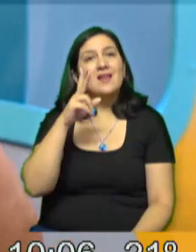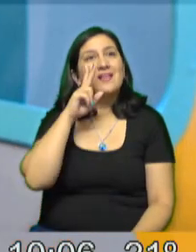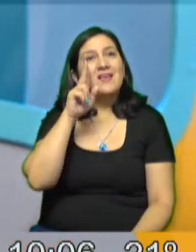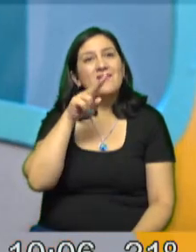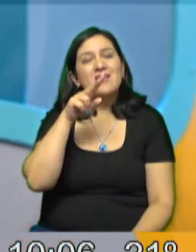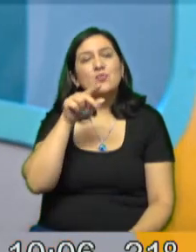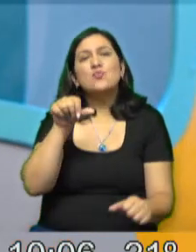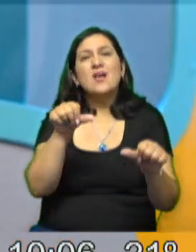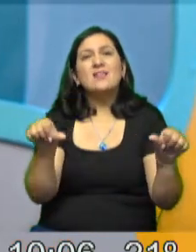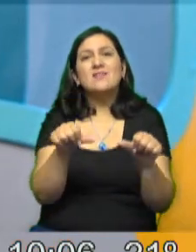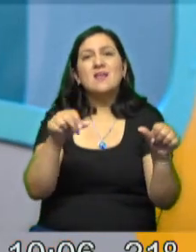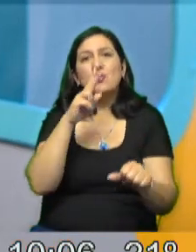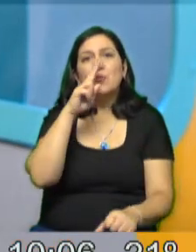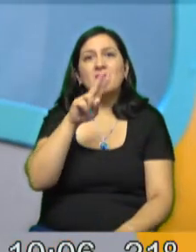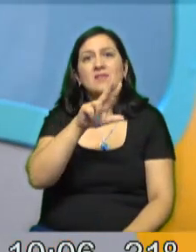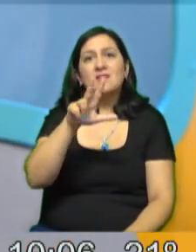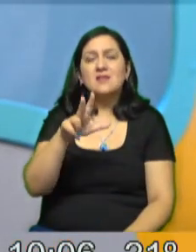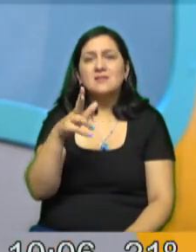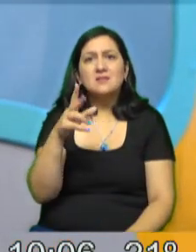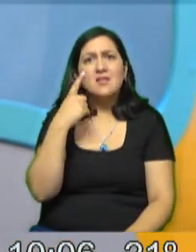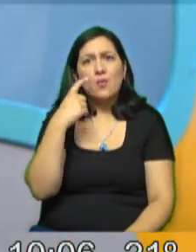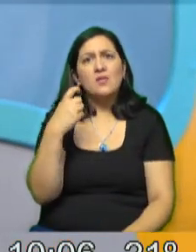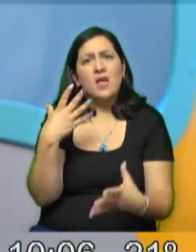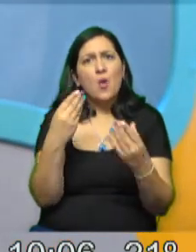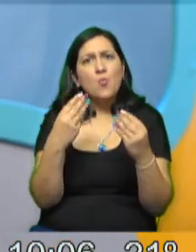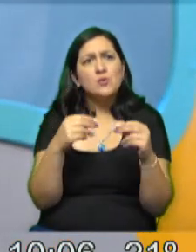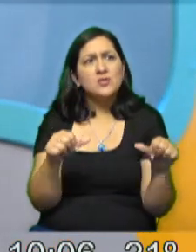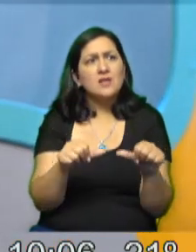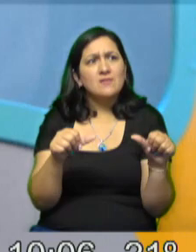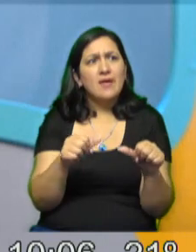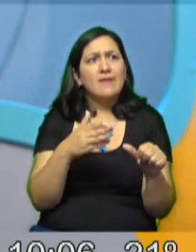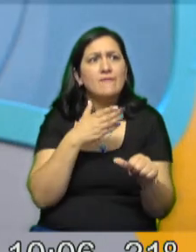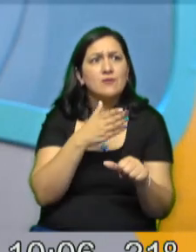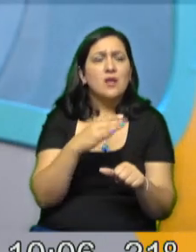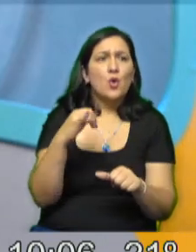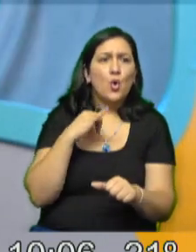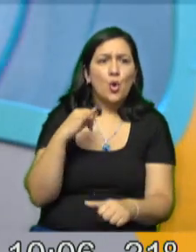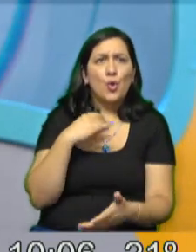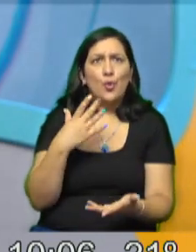de actividades en este 2023 dice, qué año intenso. Sí. Estuviste en Colonia,